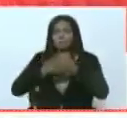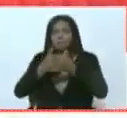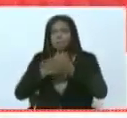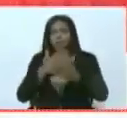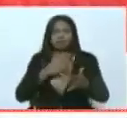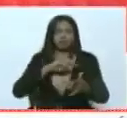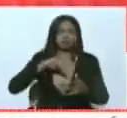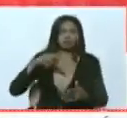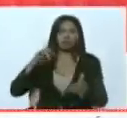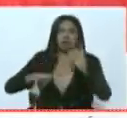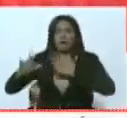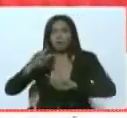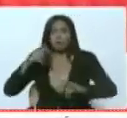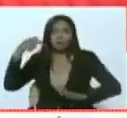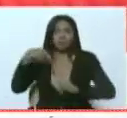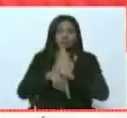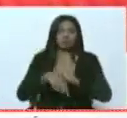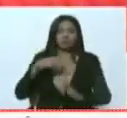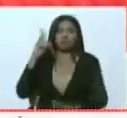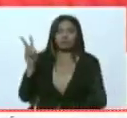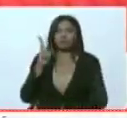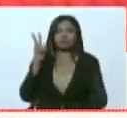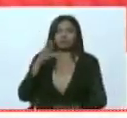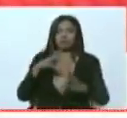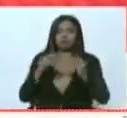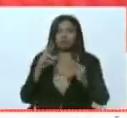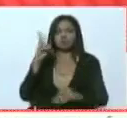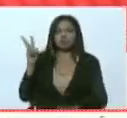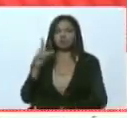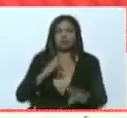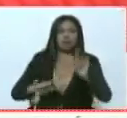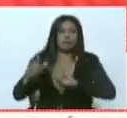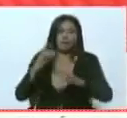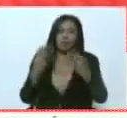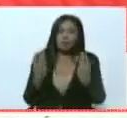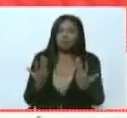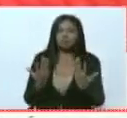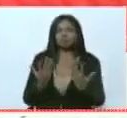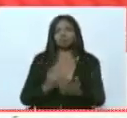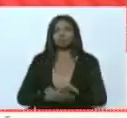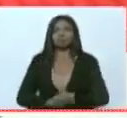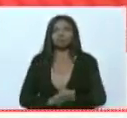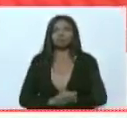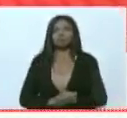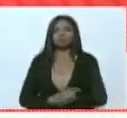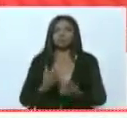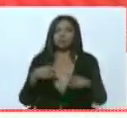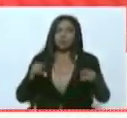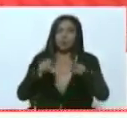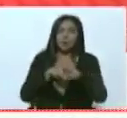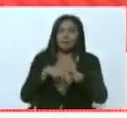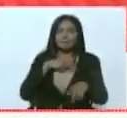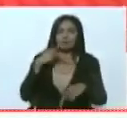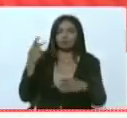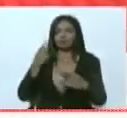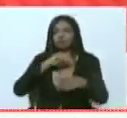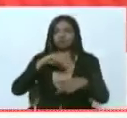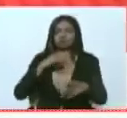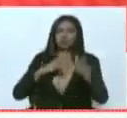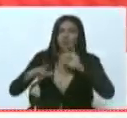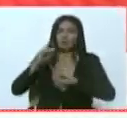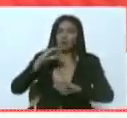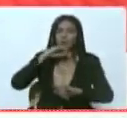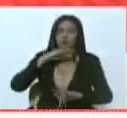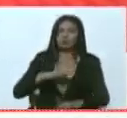amamos profundamente a Venezuela, a nuestra Venezuela amada. Con esa pasión de los que amamos la